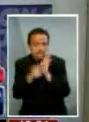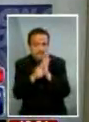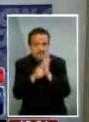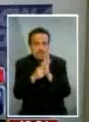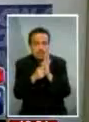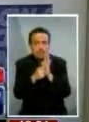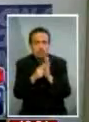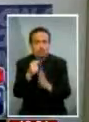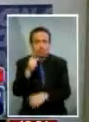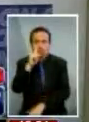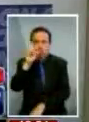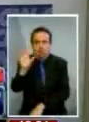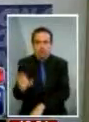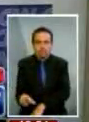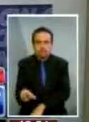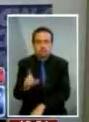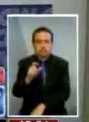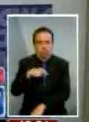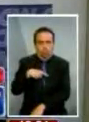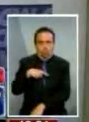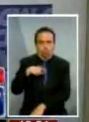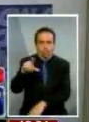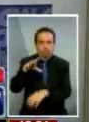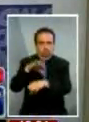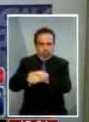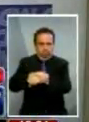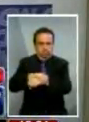solo imputado que está detenido.